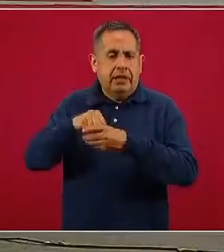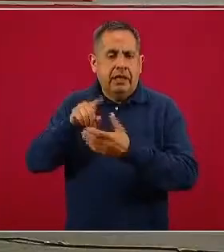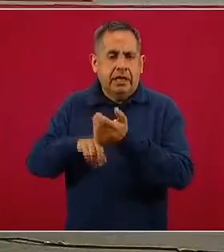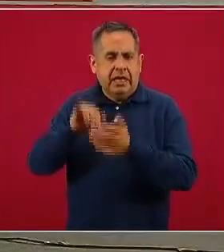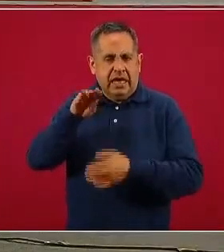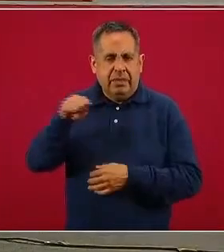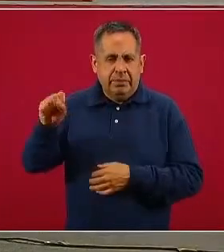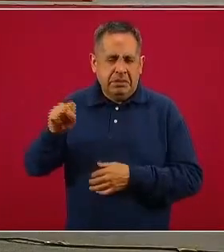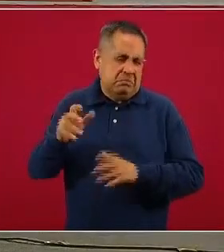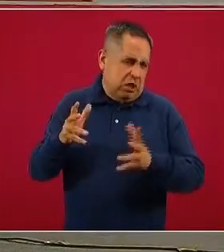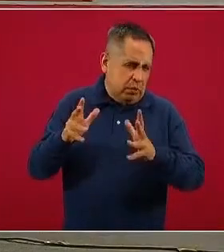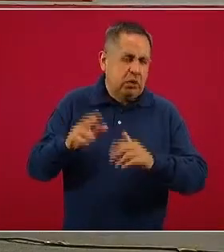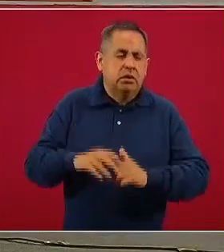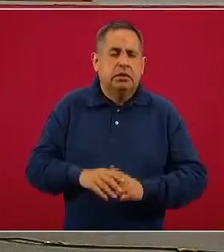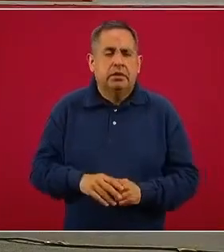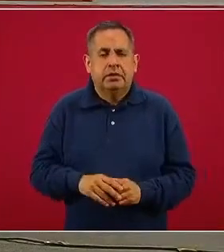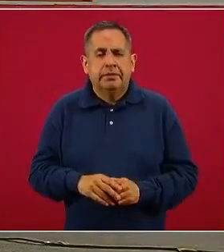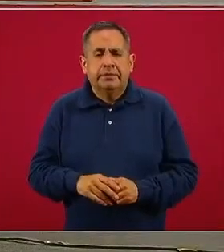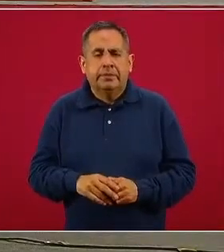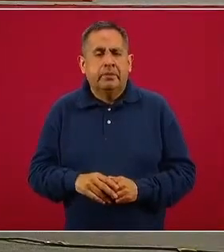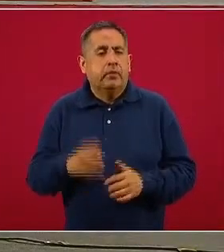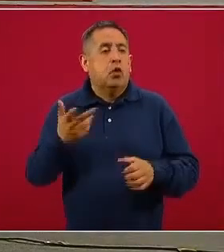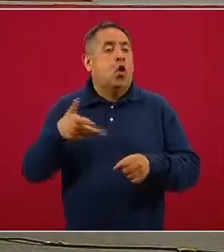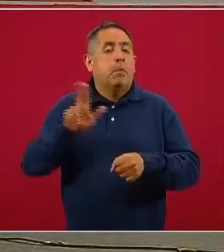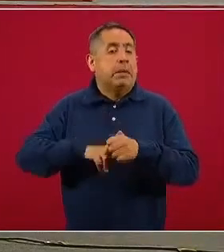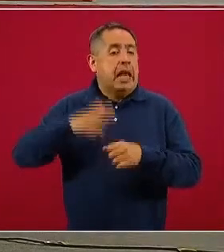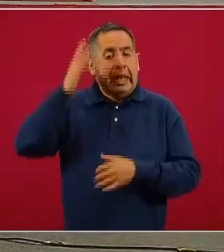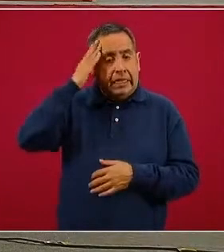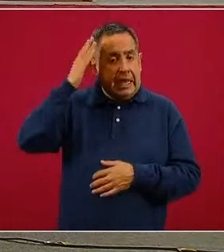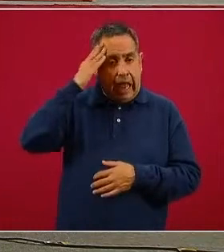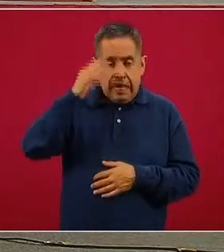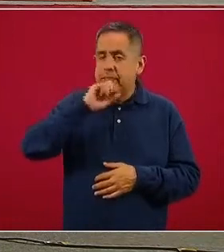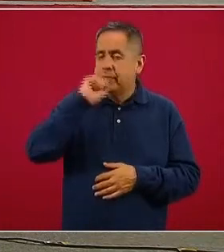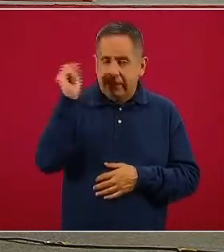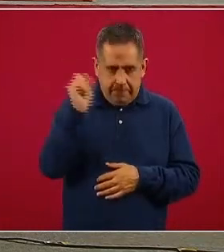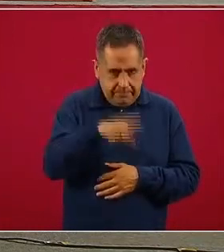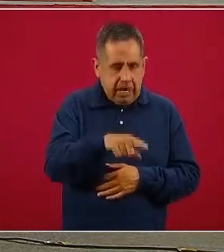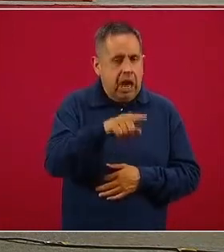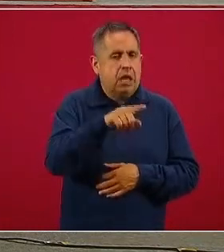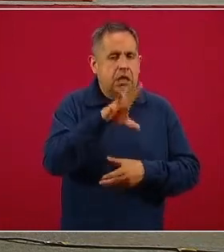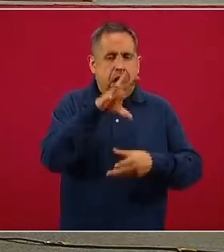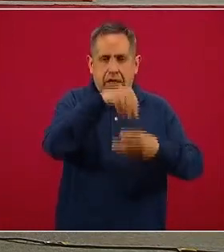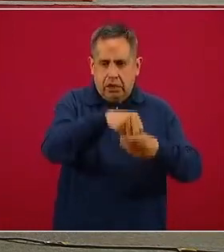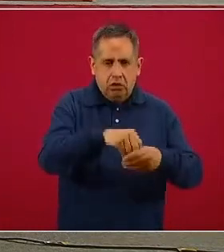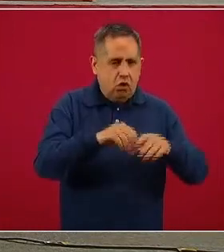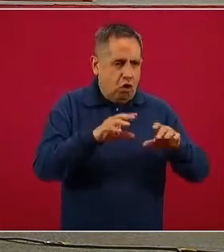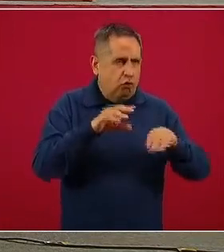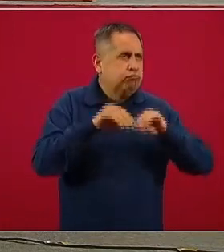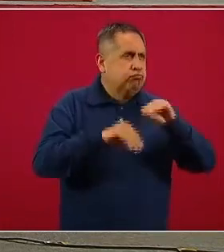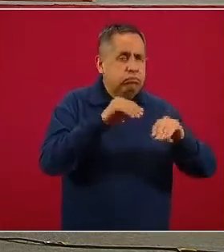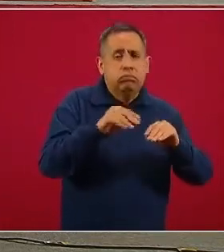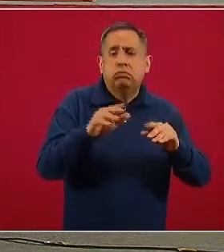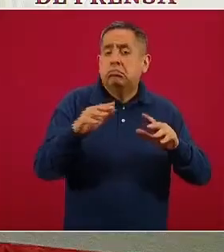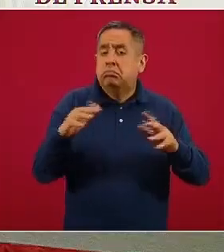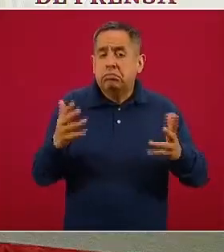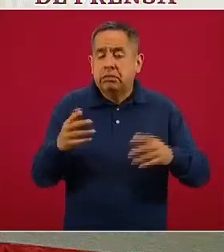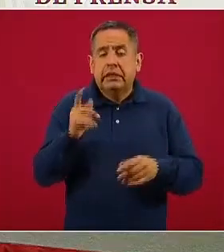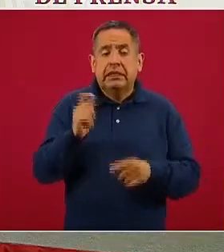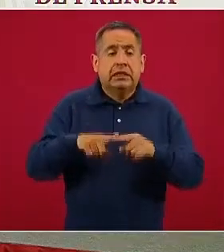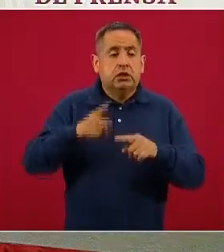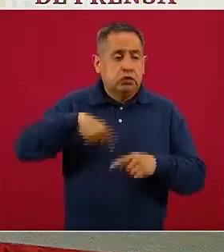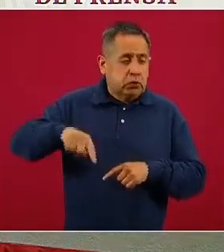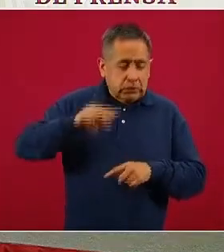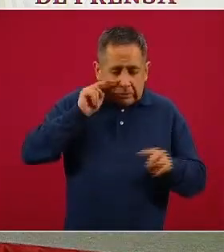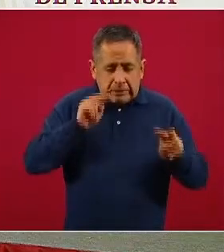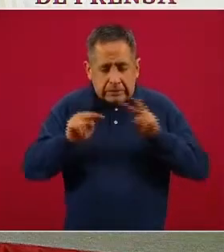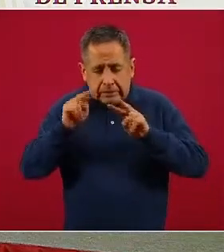ejemplo. El Hospital General también está dentro de estas unidades preseleccionadas. Entonces, lo que hemos visto